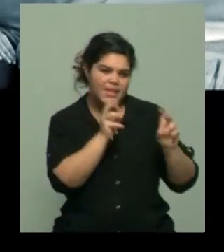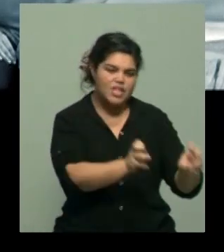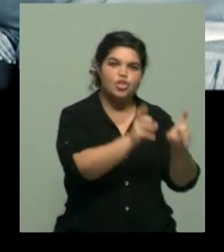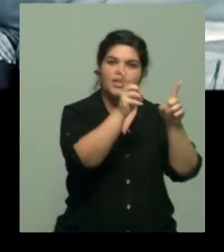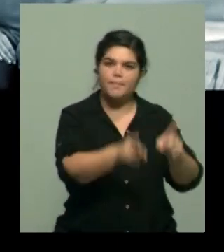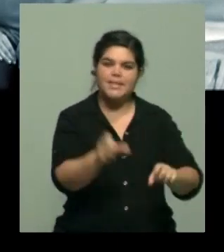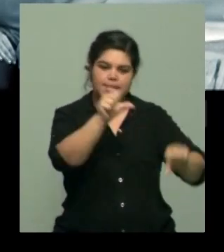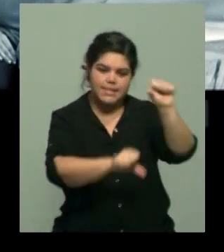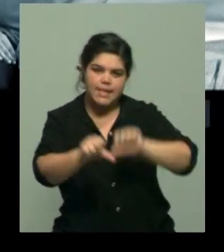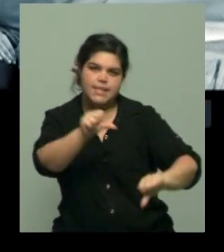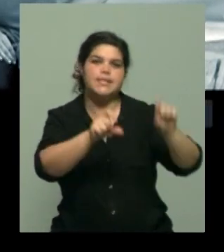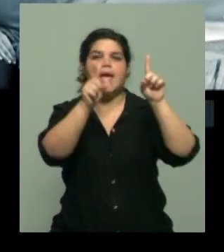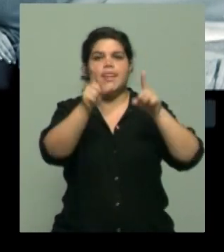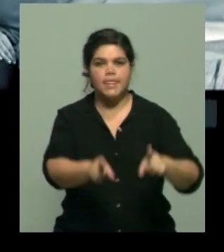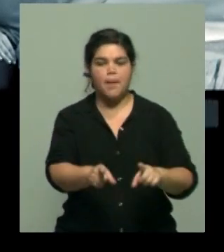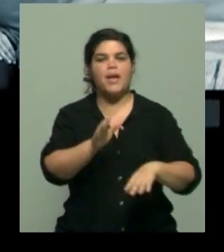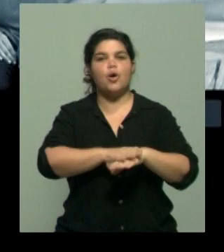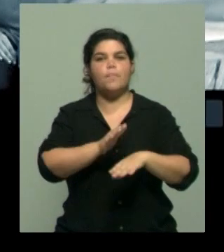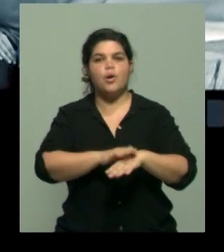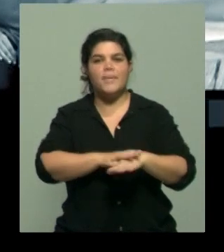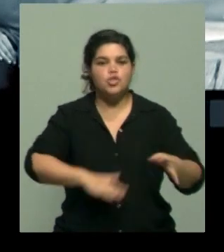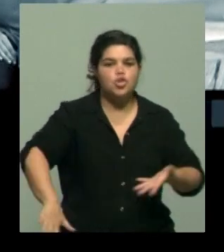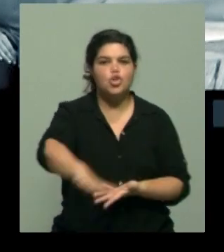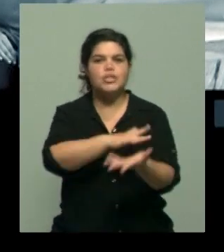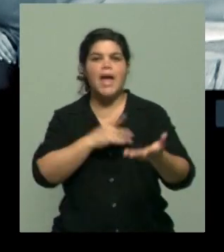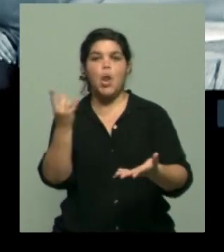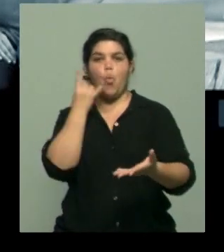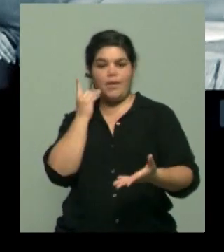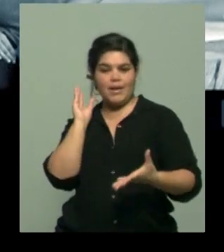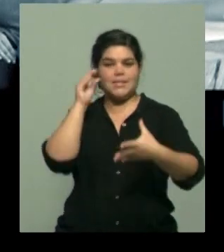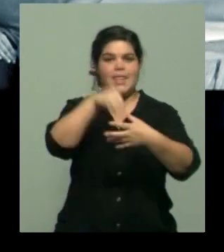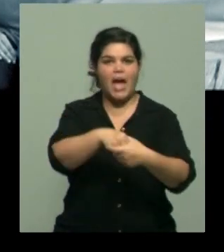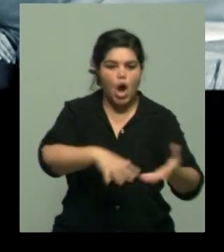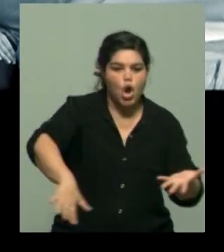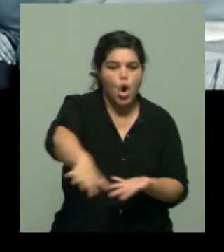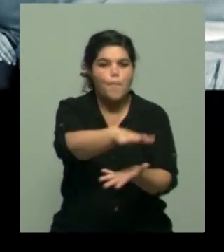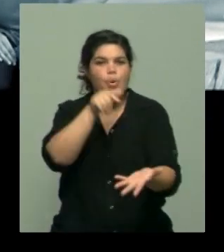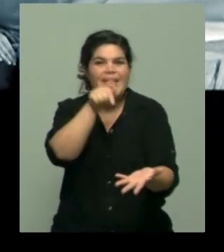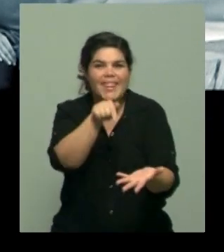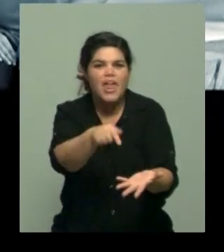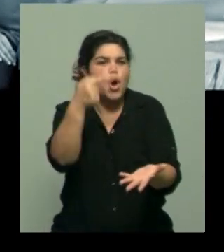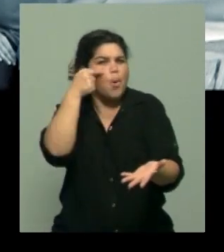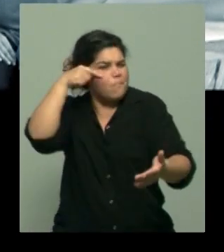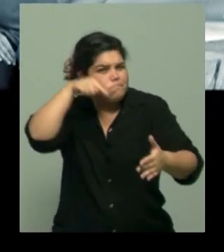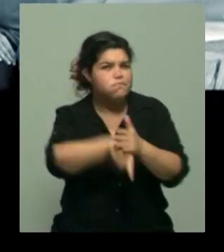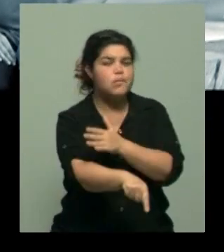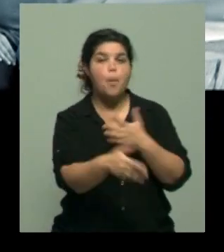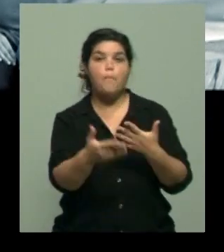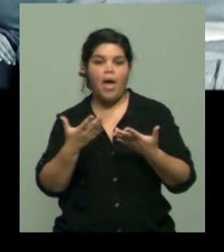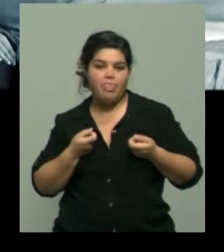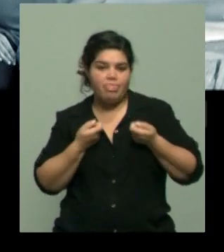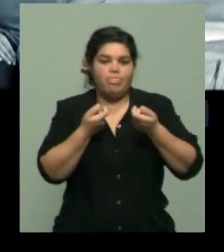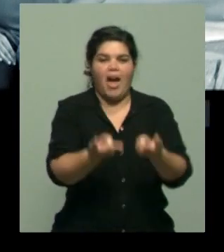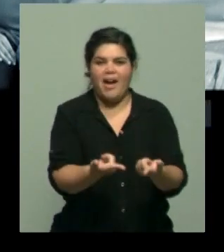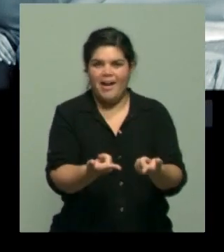la ciencia, es el compromiso social que tiene la universidad con la comunidad en la que se inserta, que es mucho más que pensar en vengo